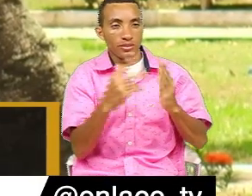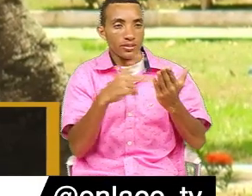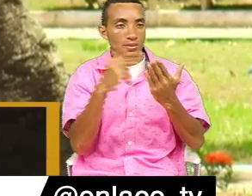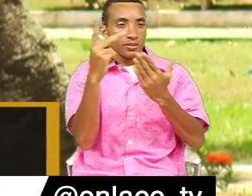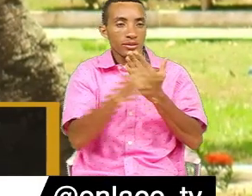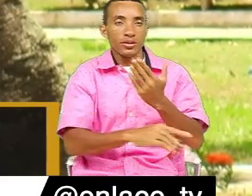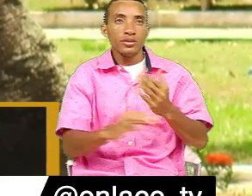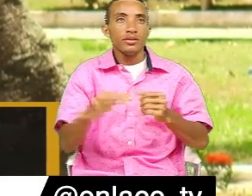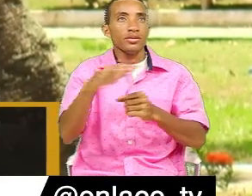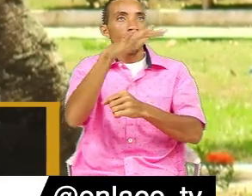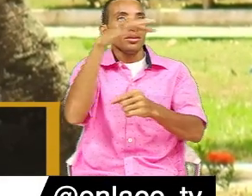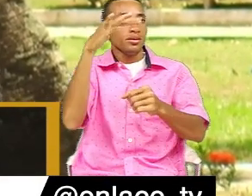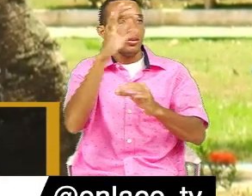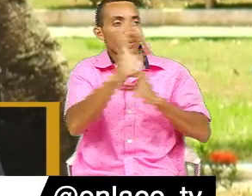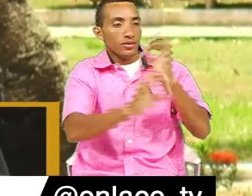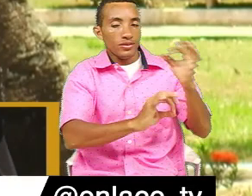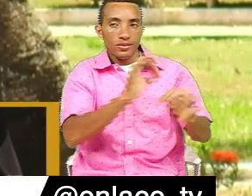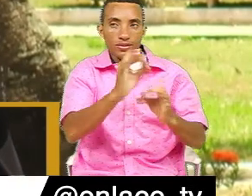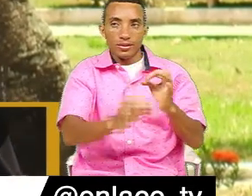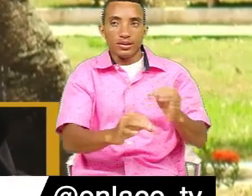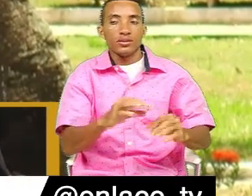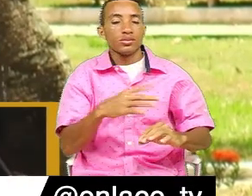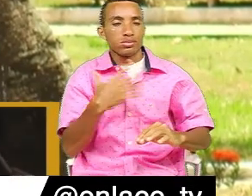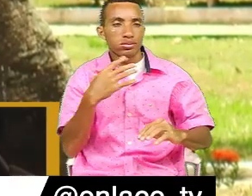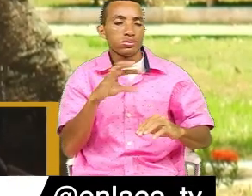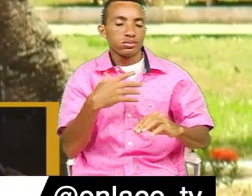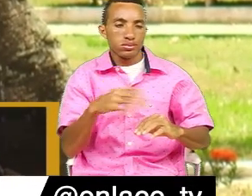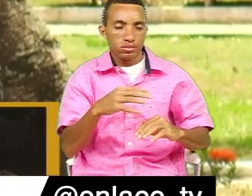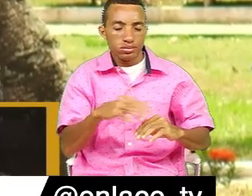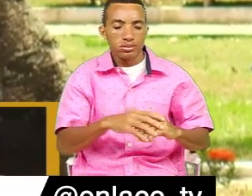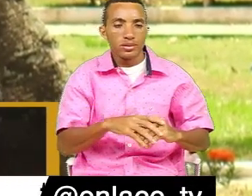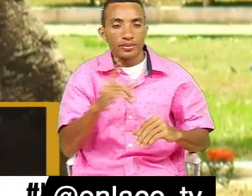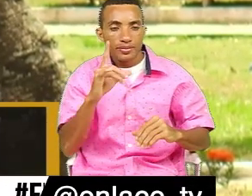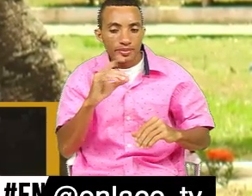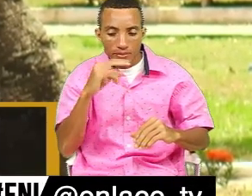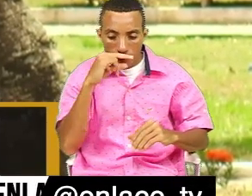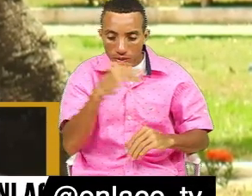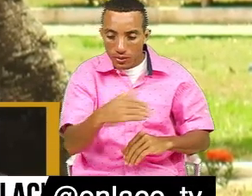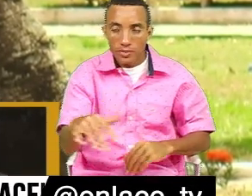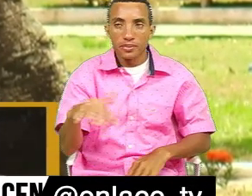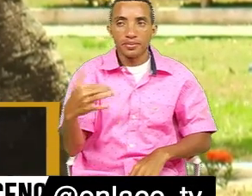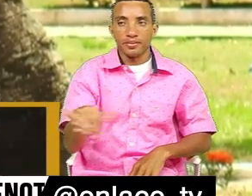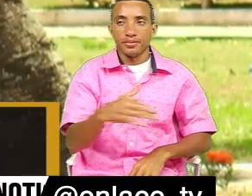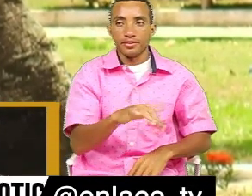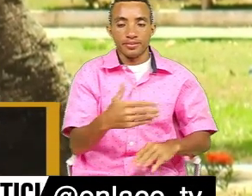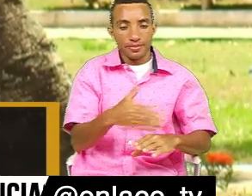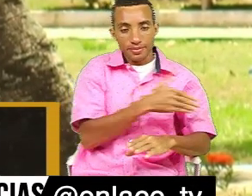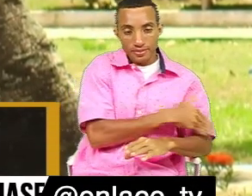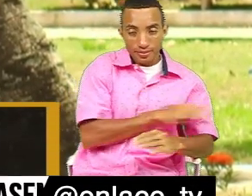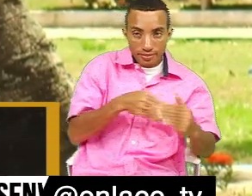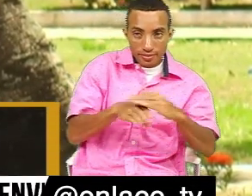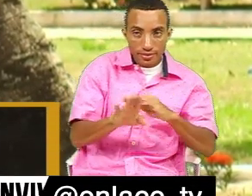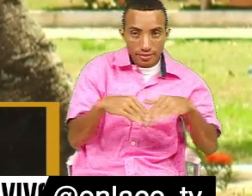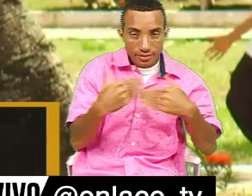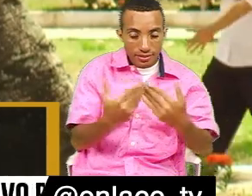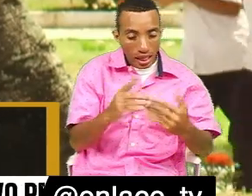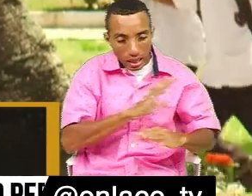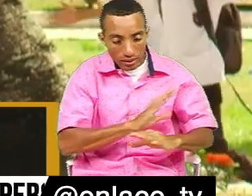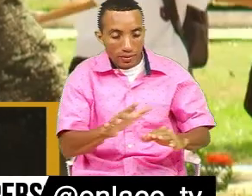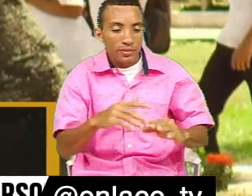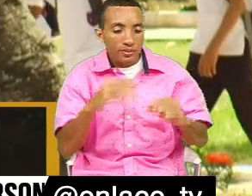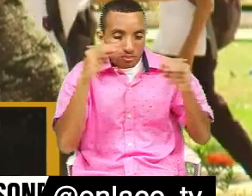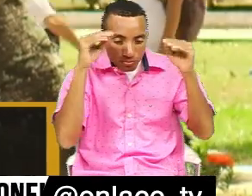ecología, ha venido desarrollando jornadas ecológicas con los niños de preescolar, pues con el objetivo de desarrollar en ellos esa